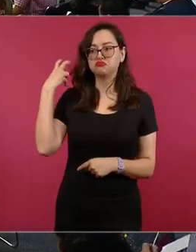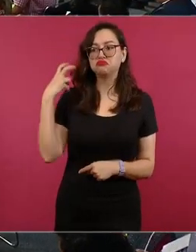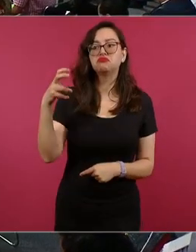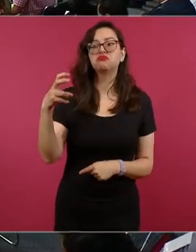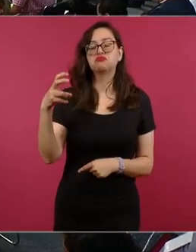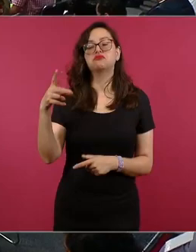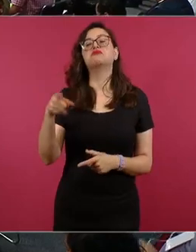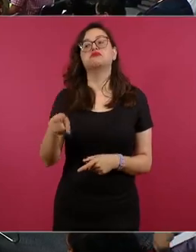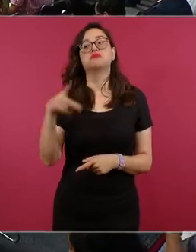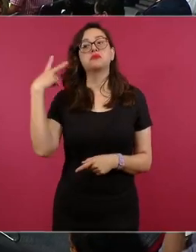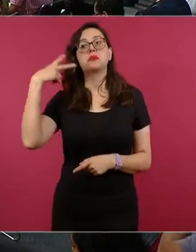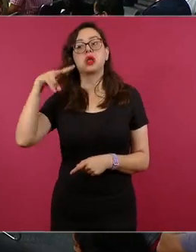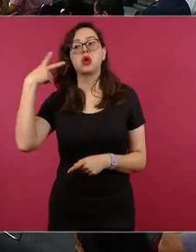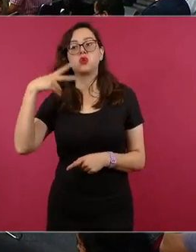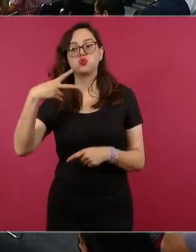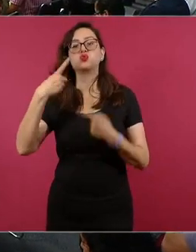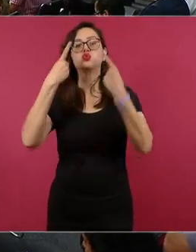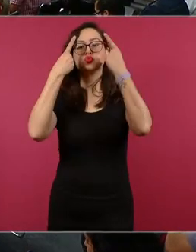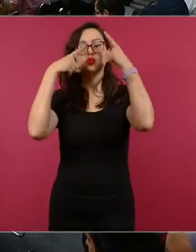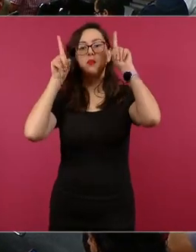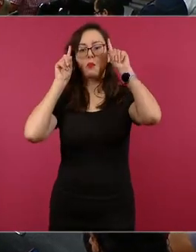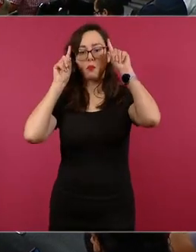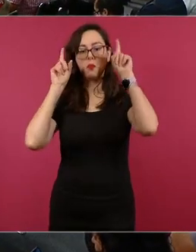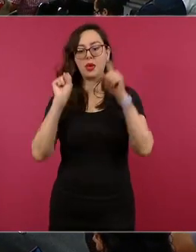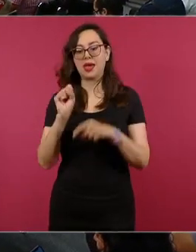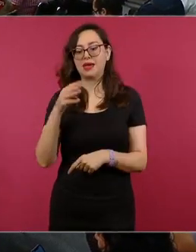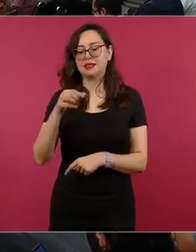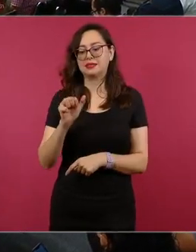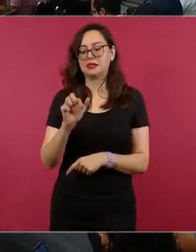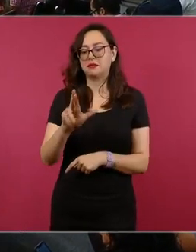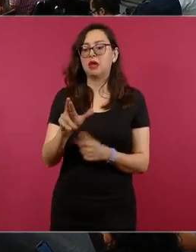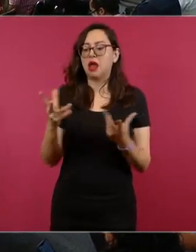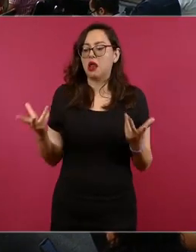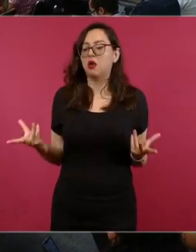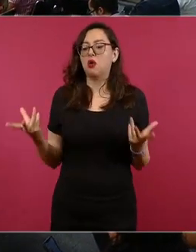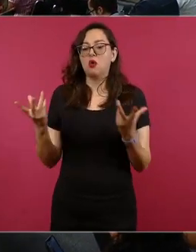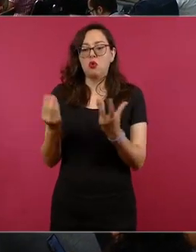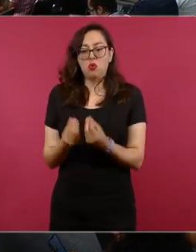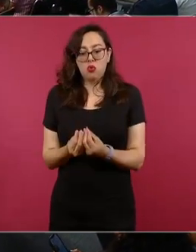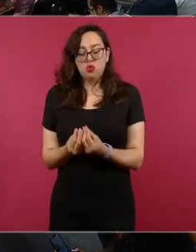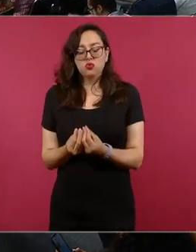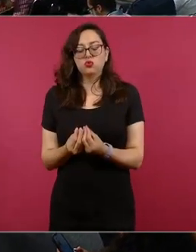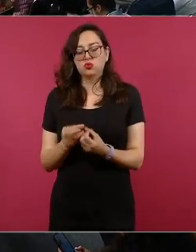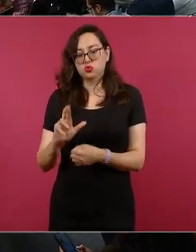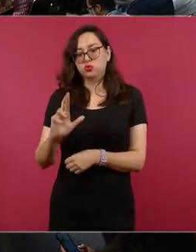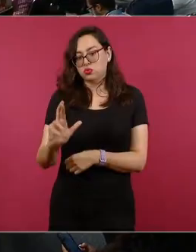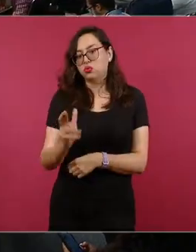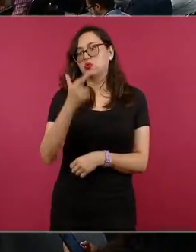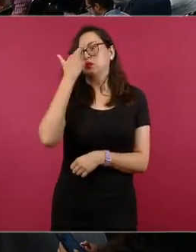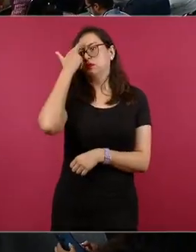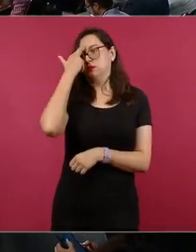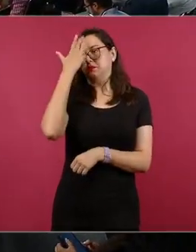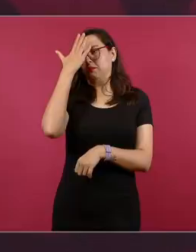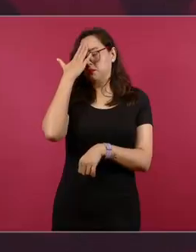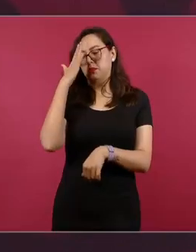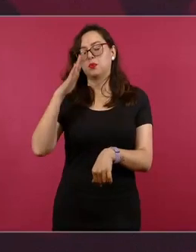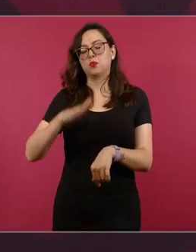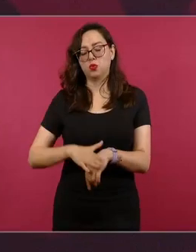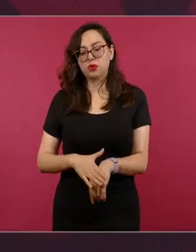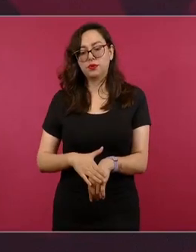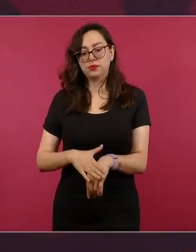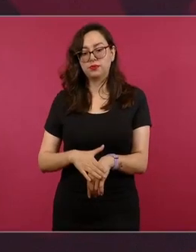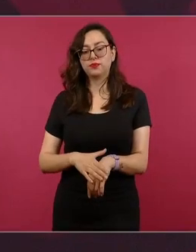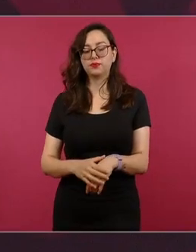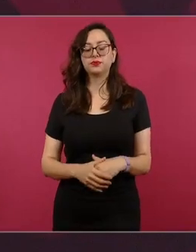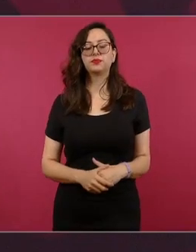vamos a tener una ceremonia con la Secretaría de Marina,